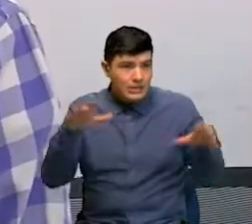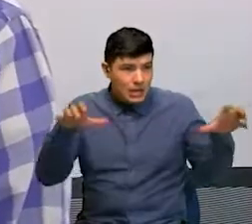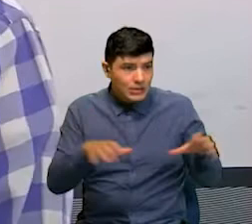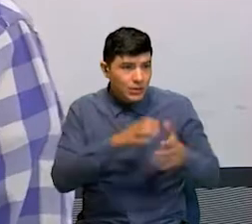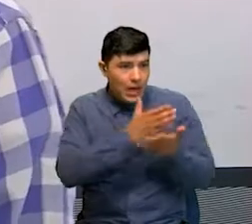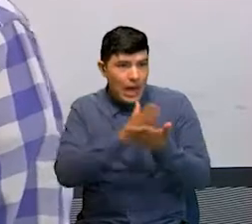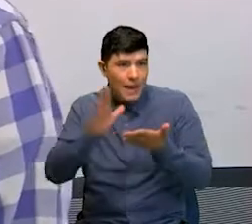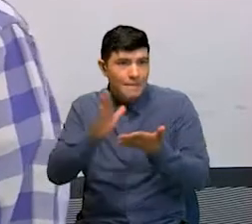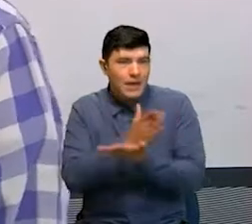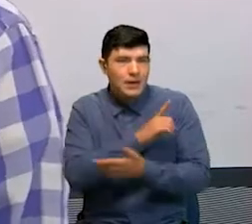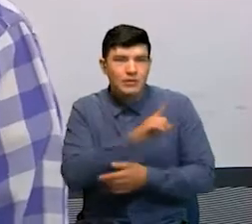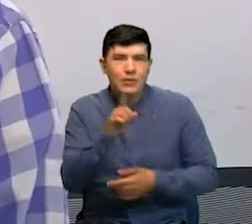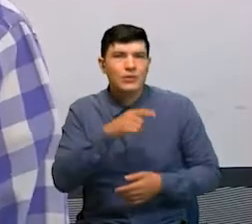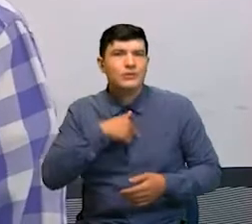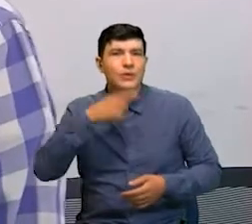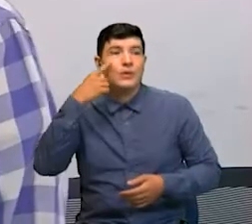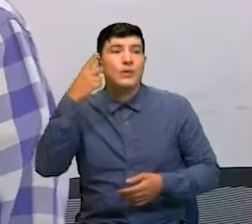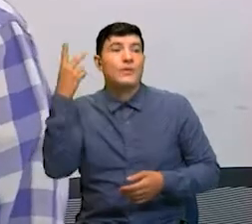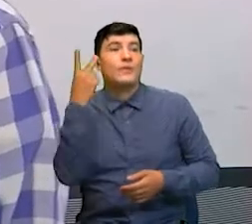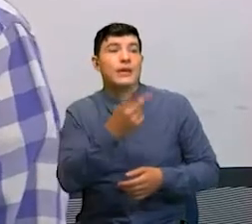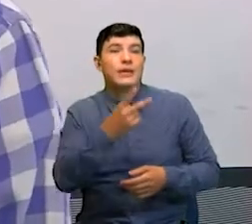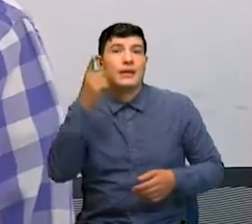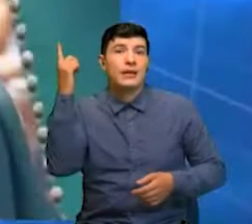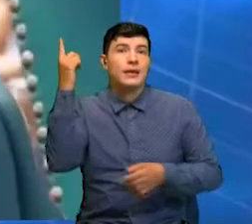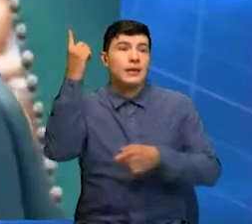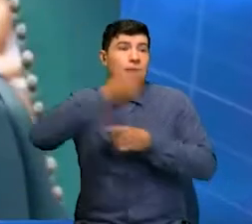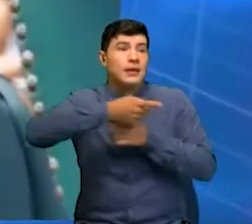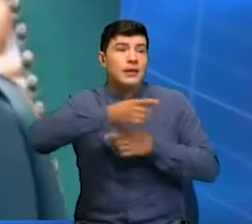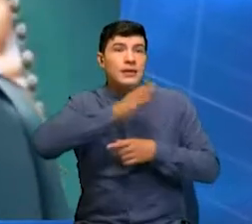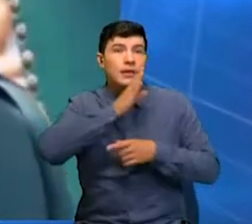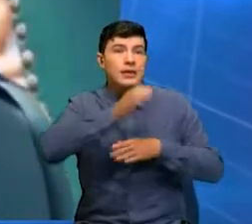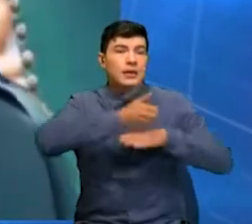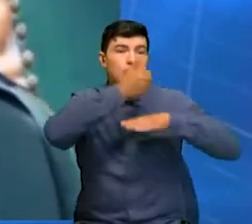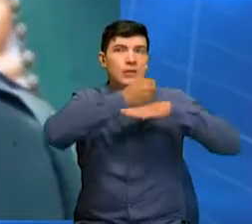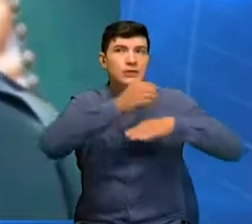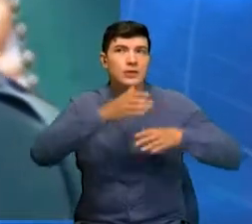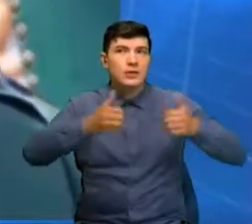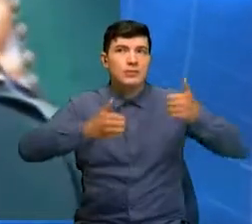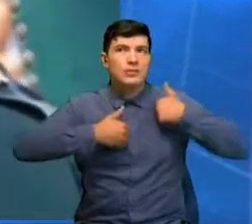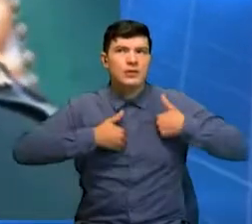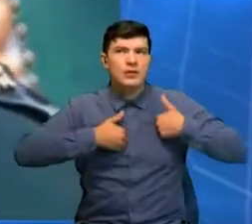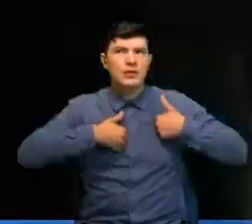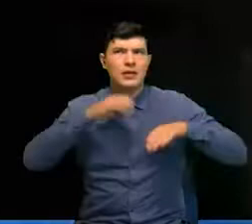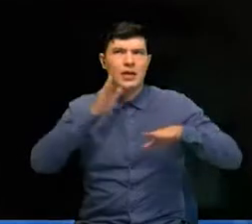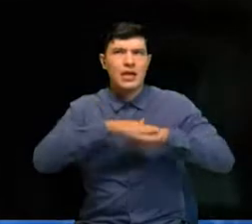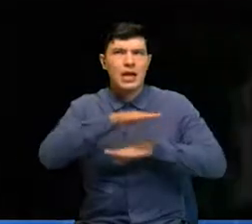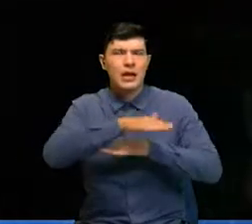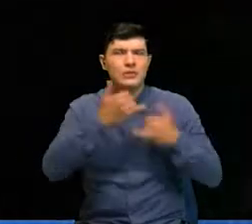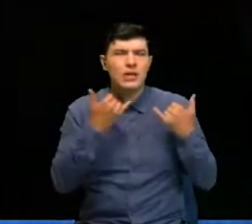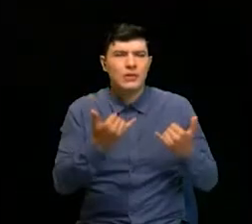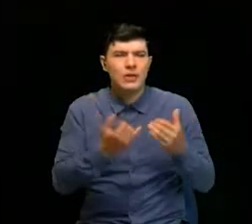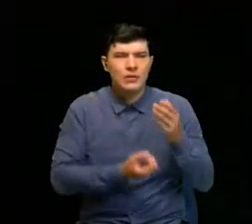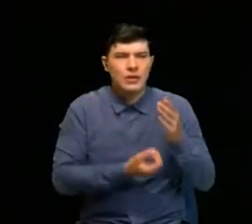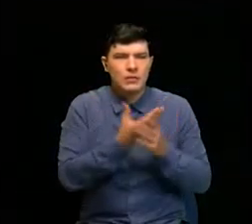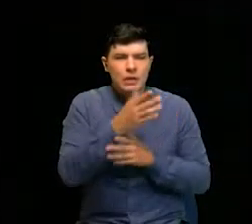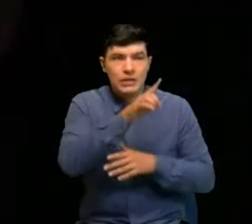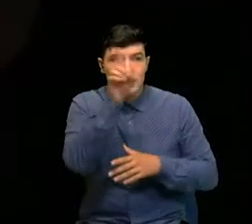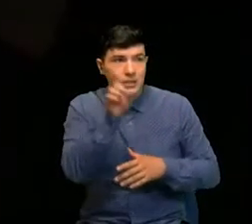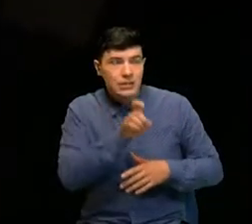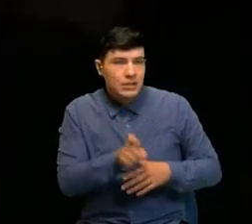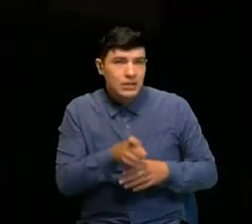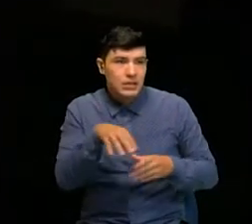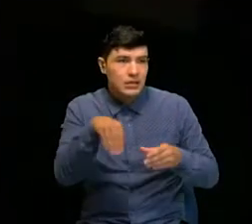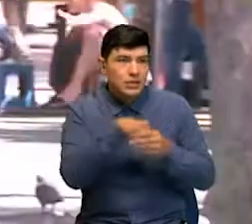es que hay una directriz por parte de la dirección de las fuerzas militares eso crea una nueva controversia al interior de las fuerzas